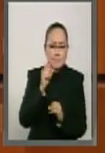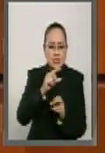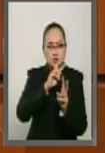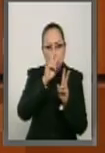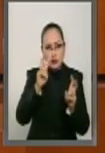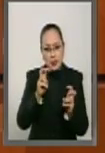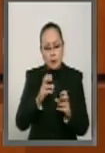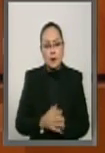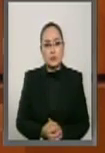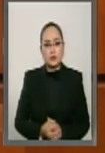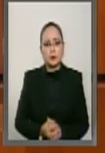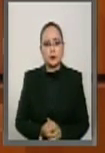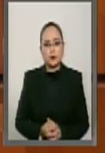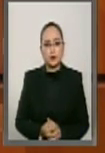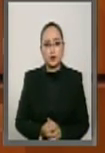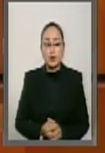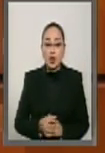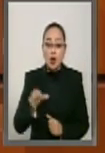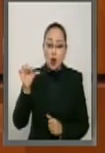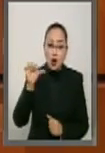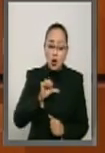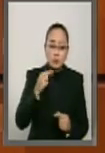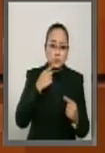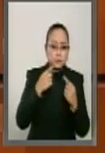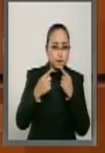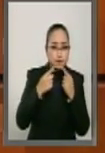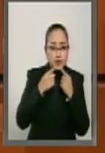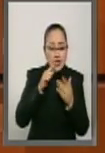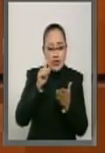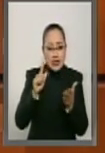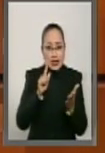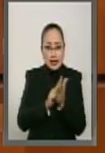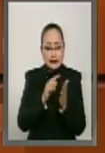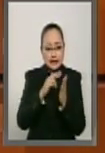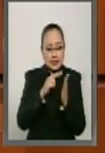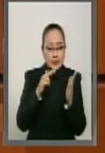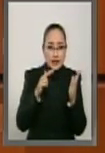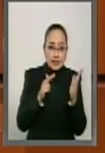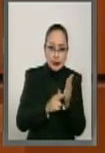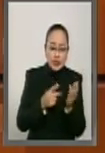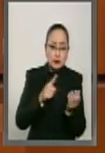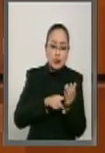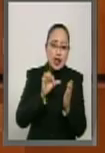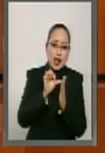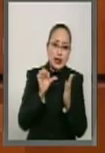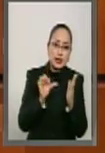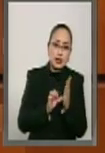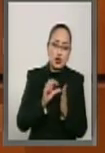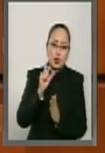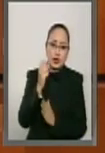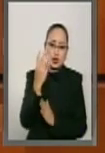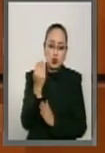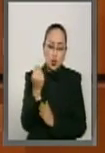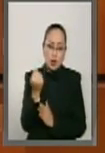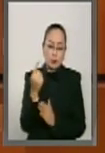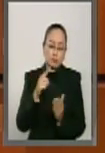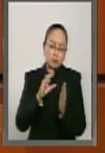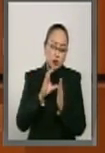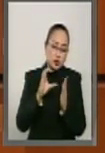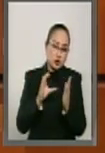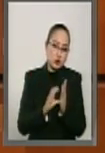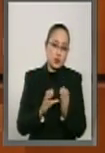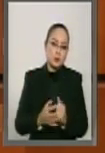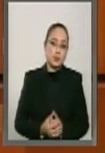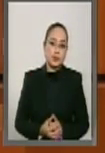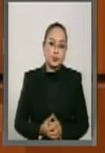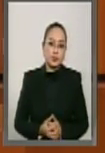este marco, hoy debatimos la ley reglamentaria del artículo 29 constitucional. Desde mi